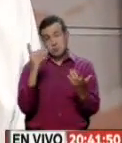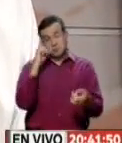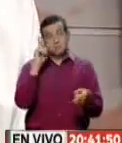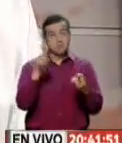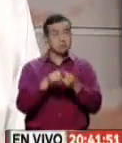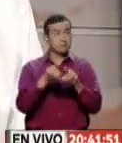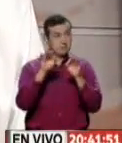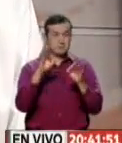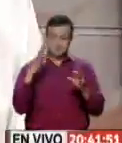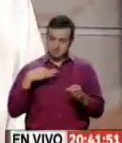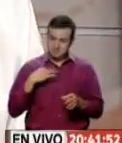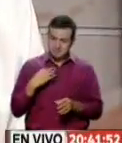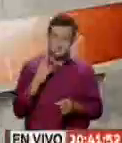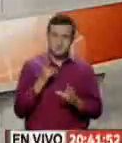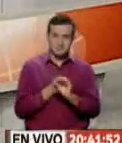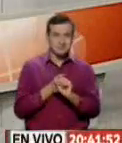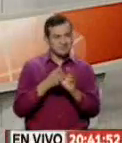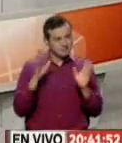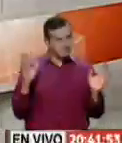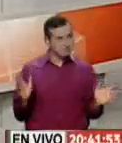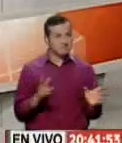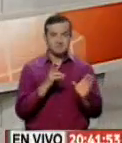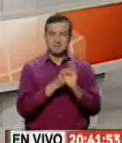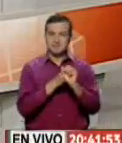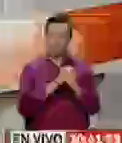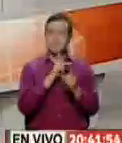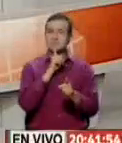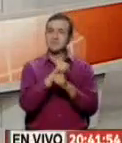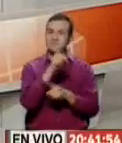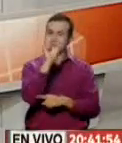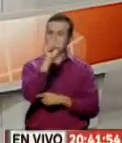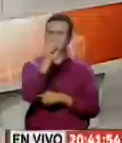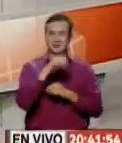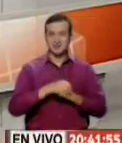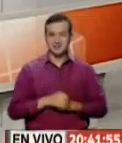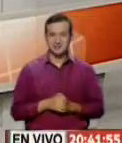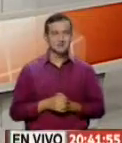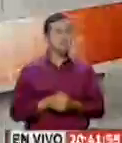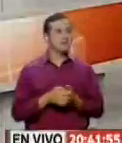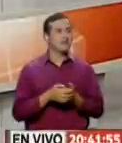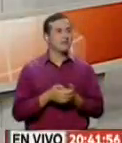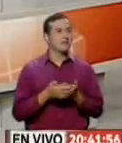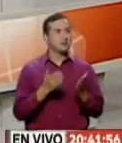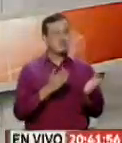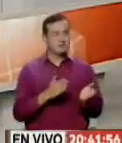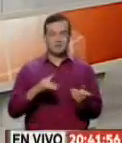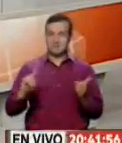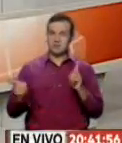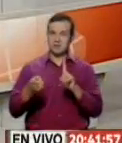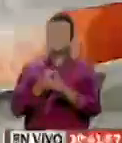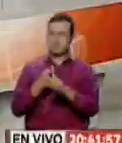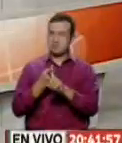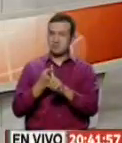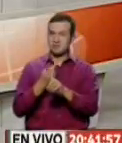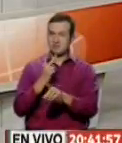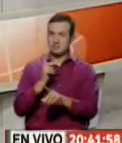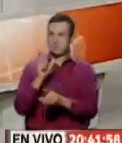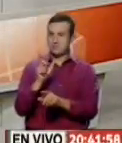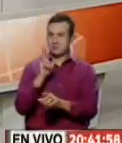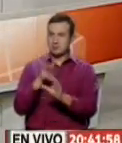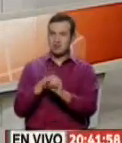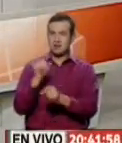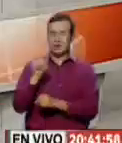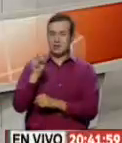bueno, echémonos ahí. ¿Te animaste y a participar? Sí. De hecho, participante el que visitamos fue